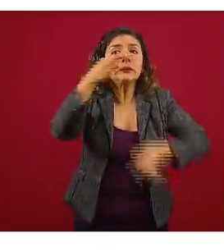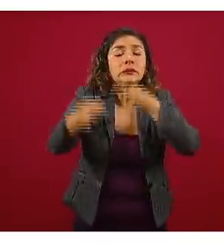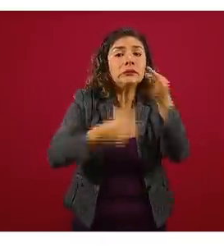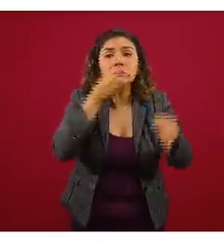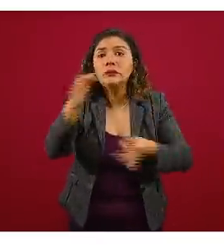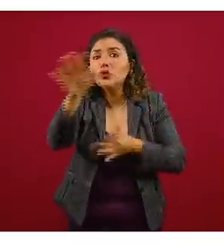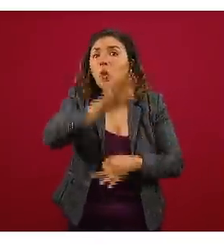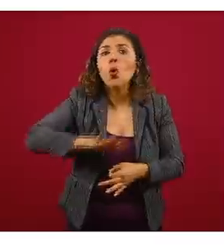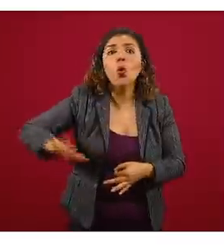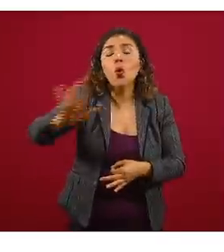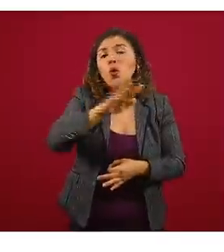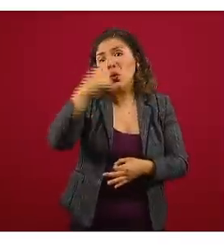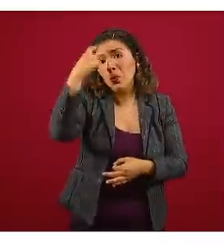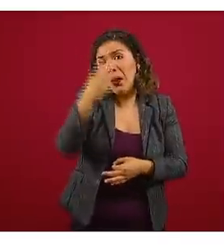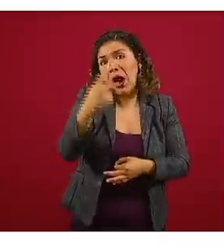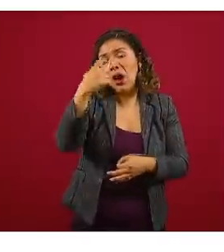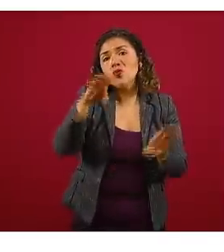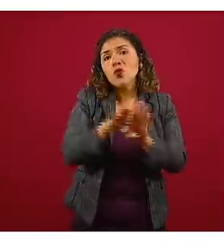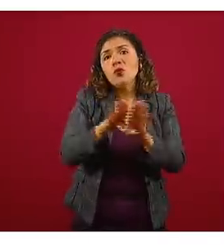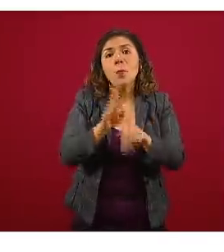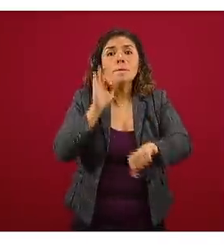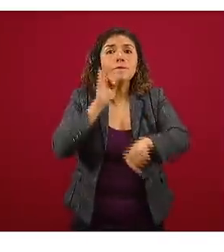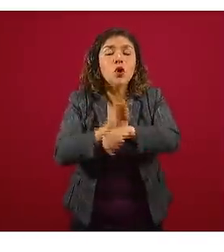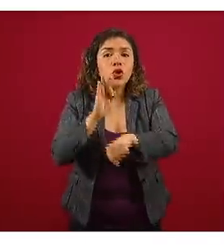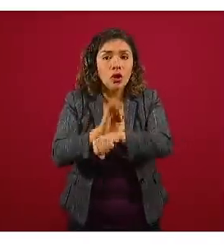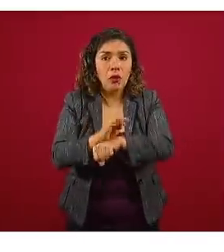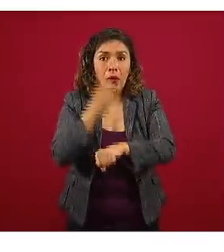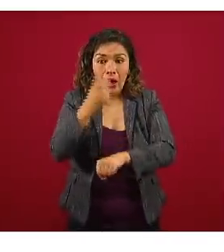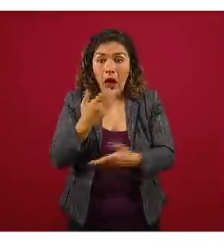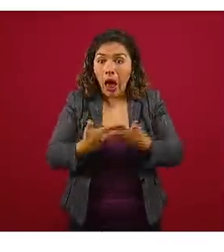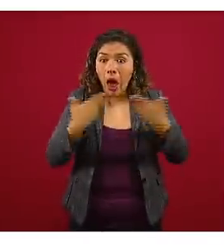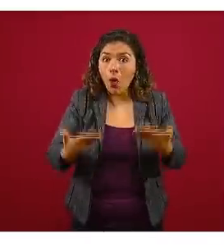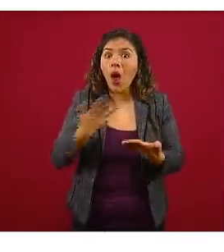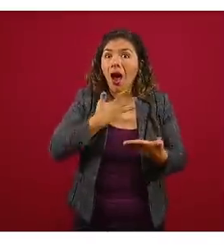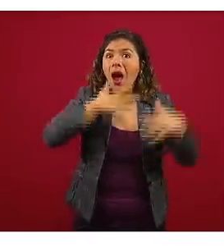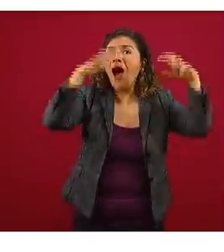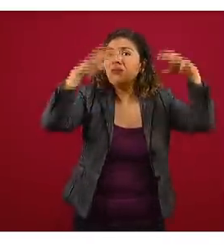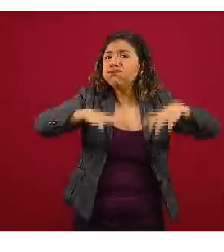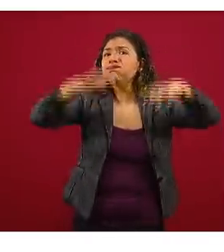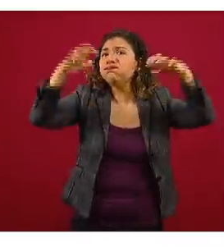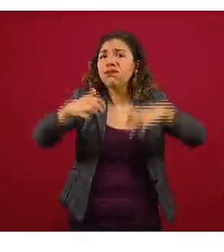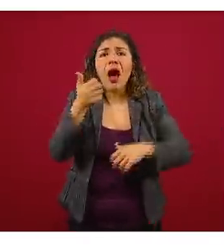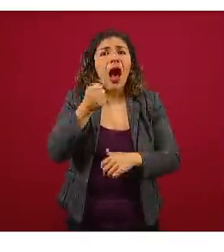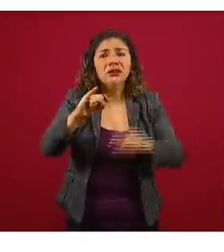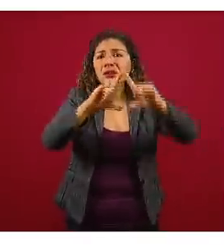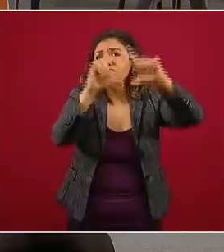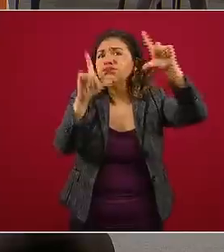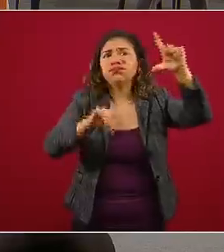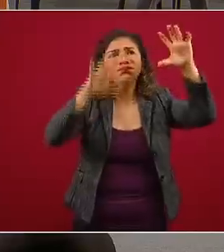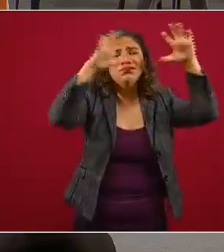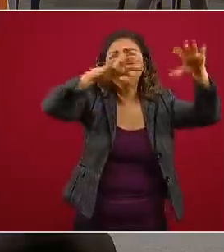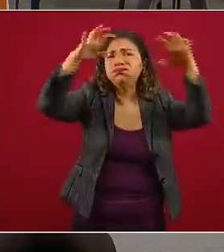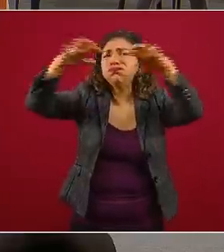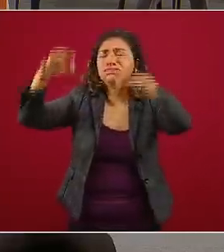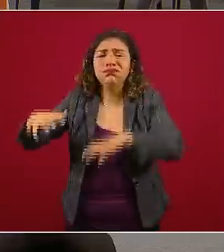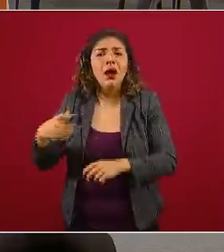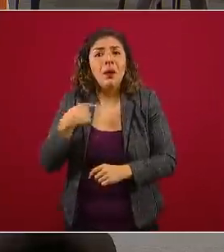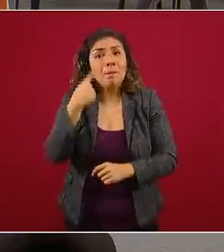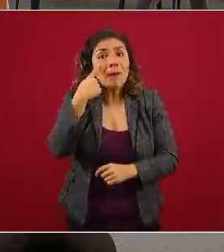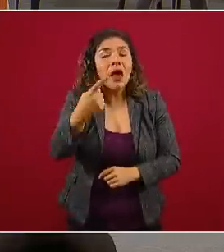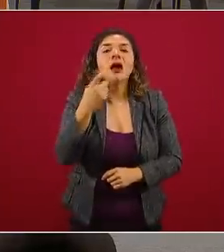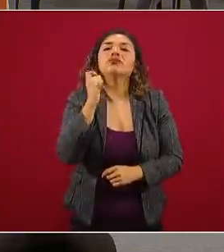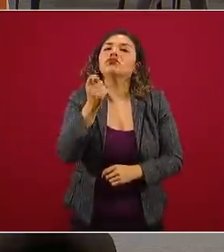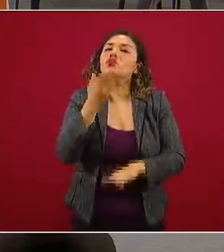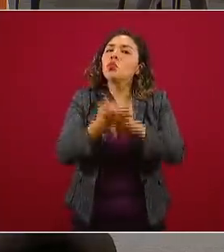involucrados en el sistema nacional de protección civil en este momento llueve en muchas partes del territorio es muy importante respetar